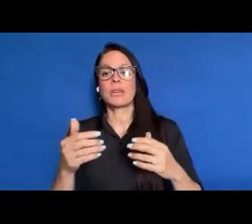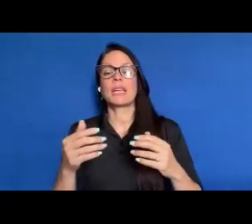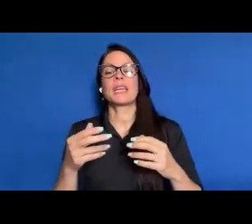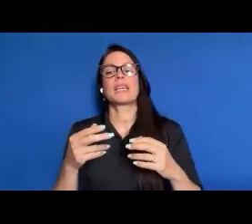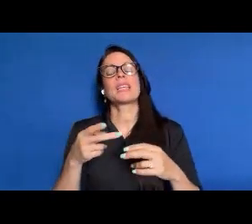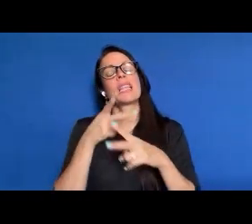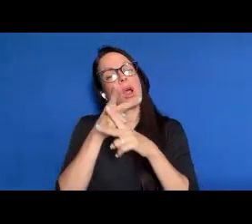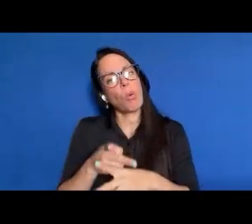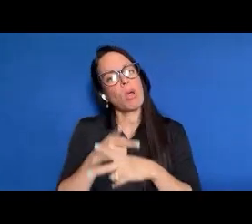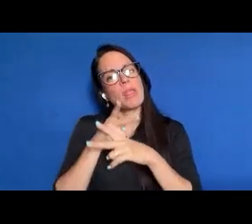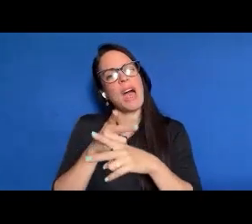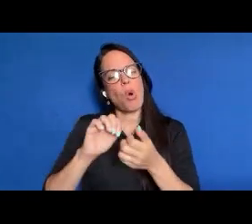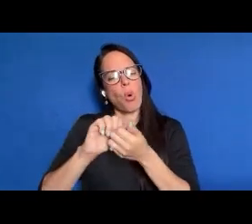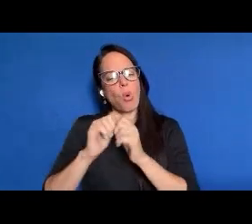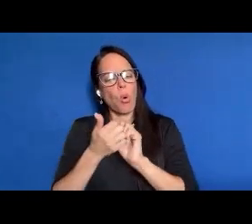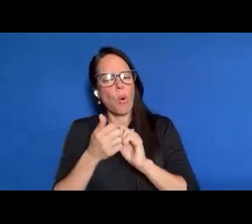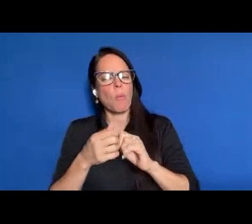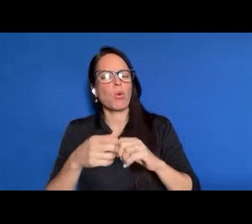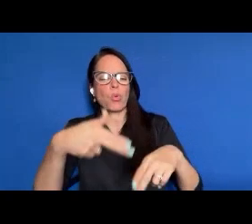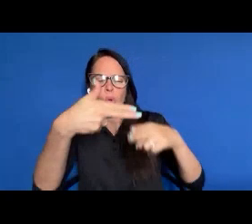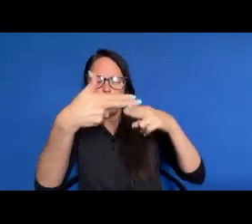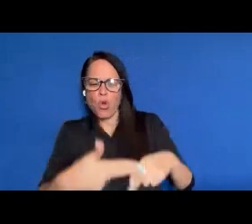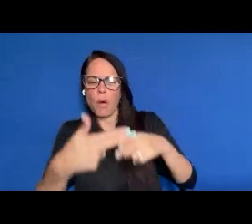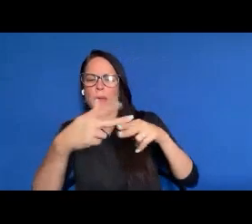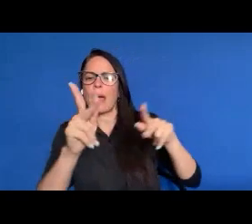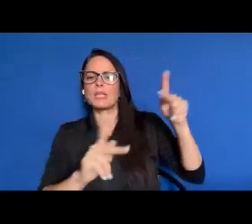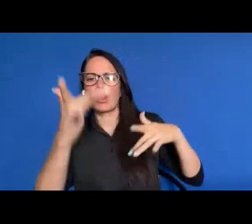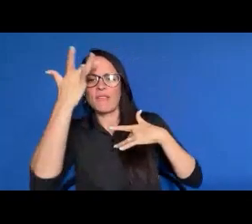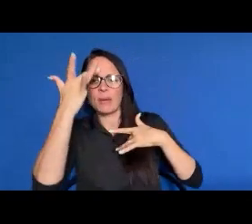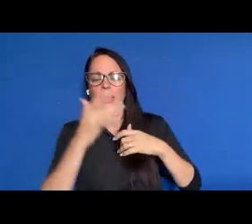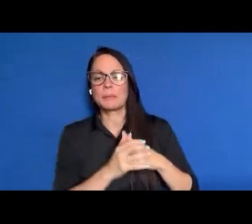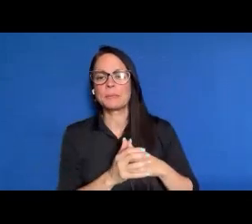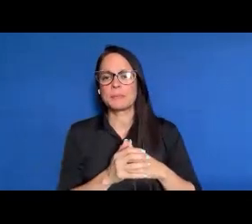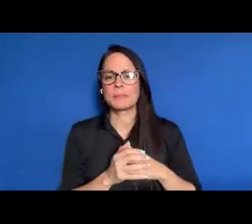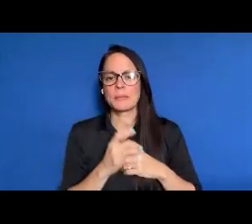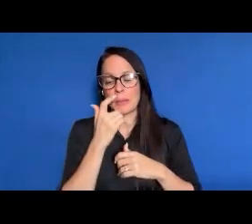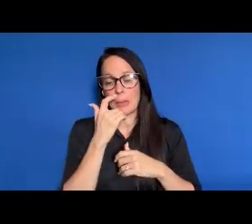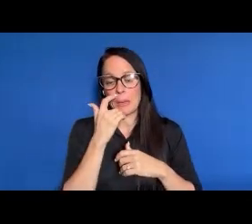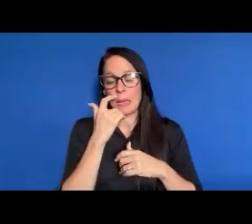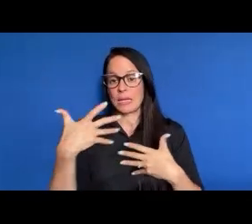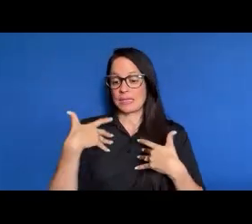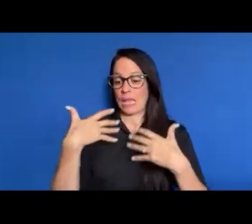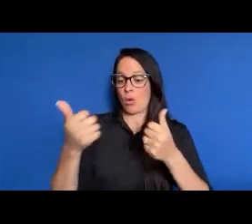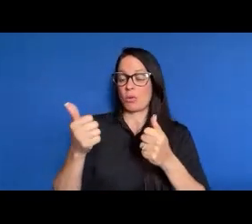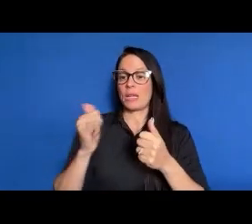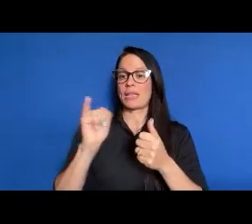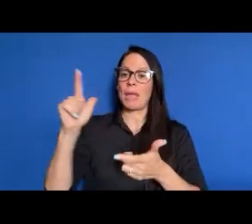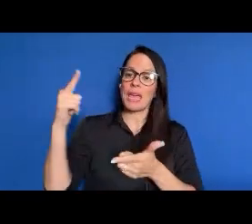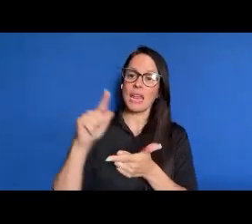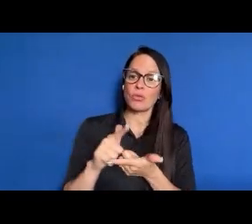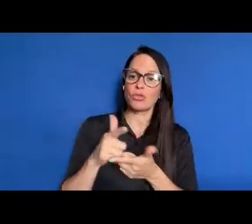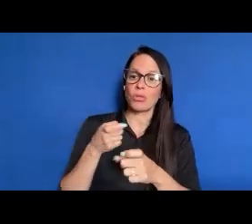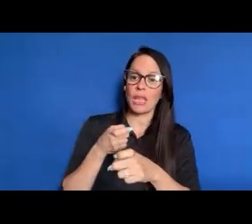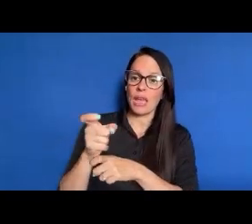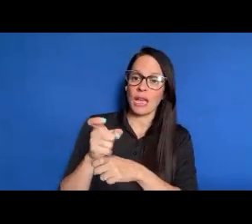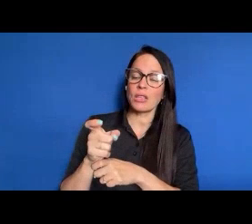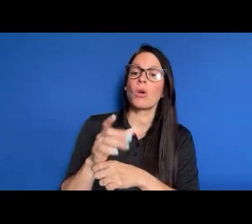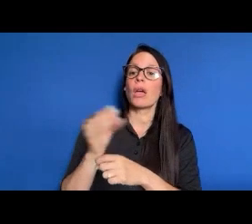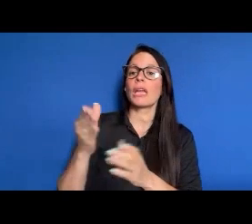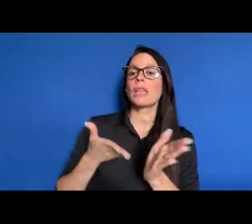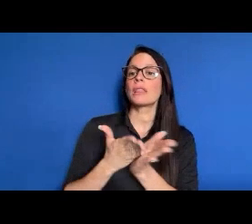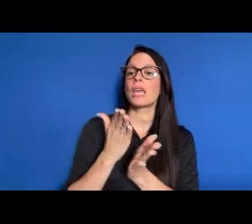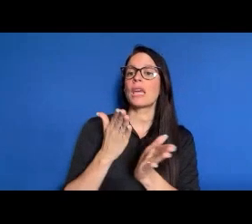a las personas. Reforzar perspectivas salubristas en metodologías de la reducción de daños y la protección de los derechos humanos y